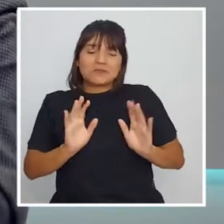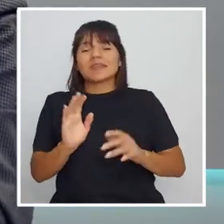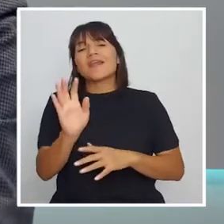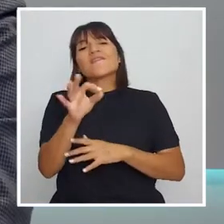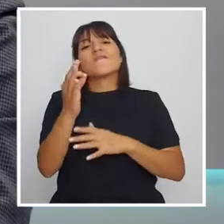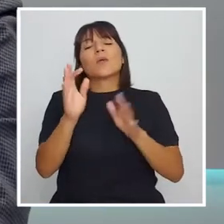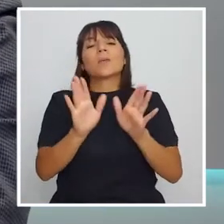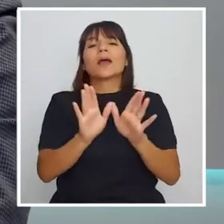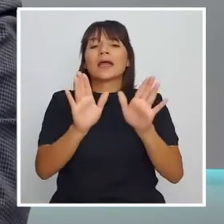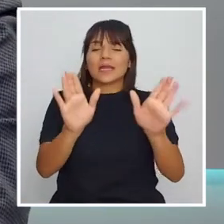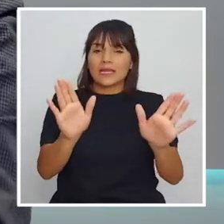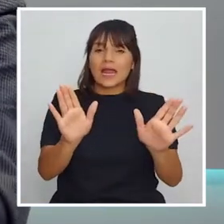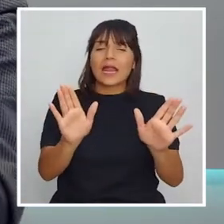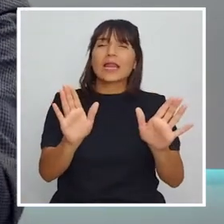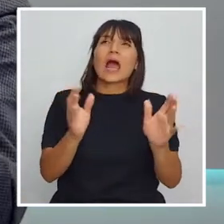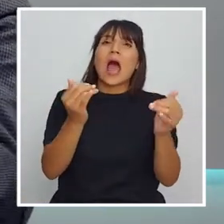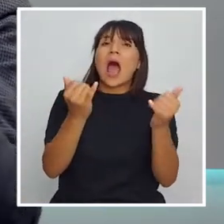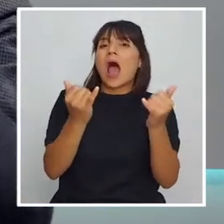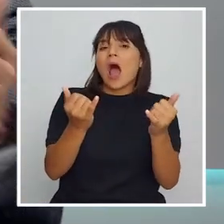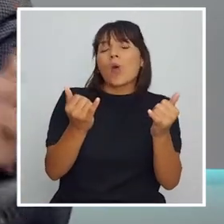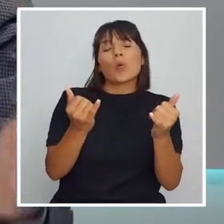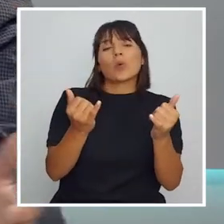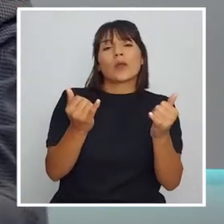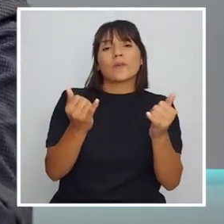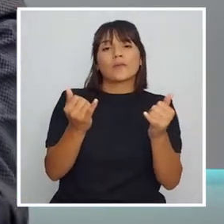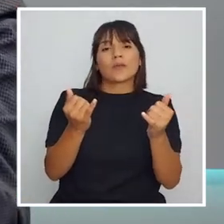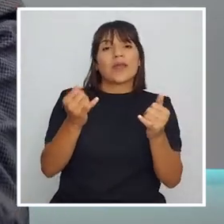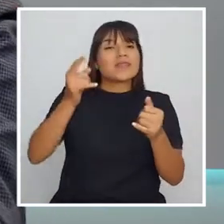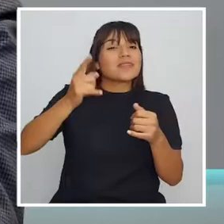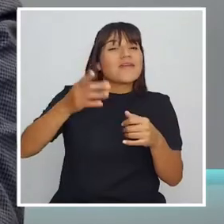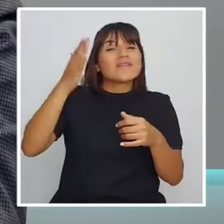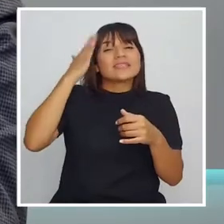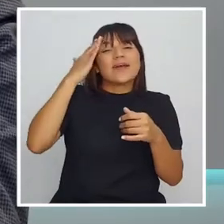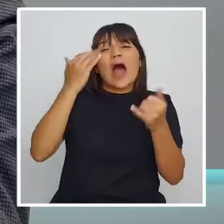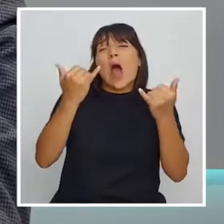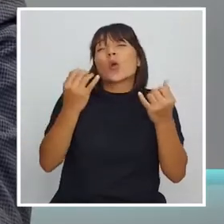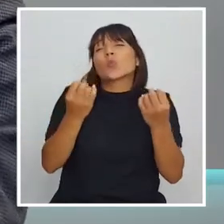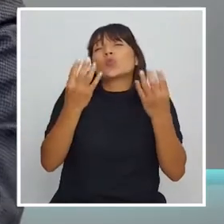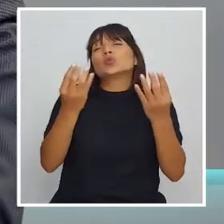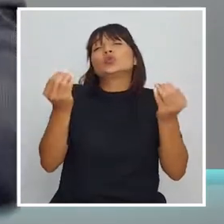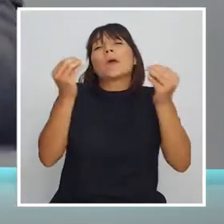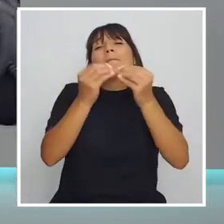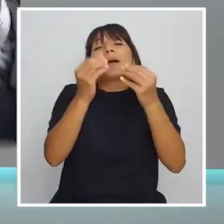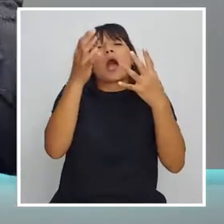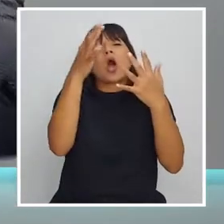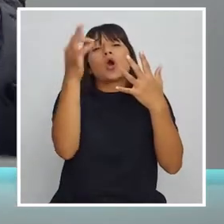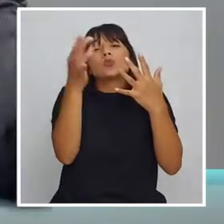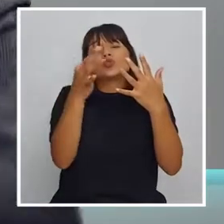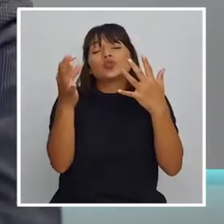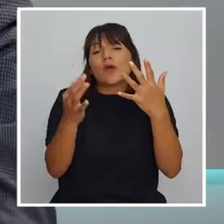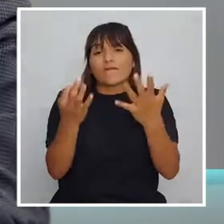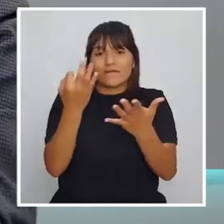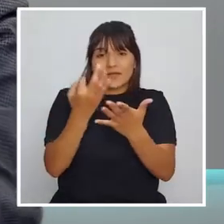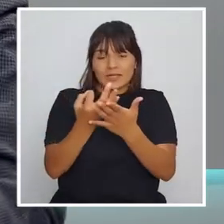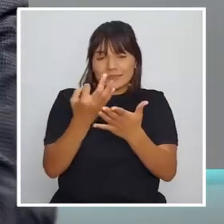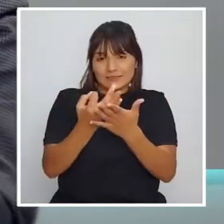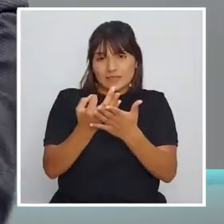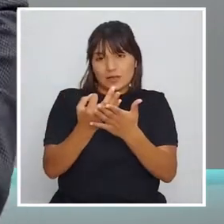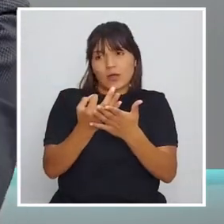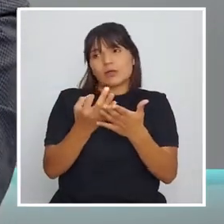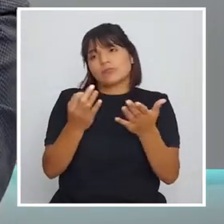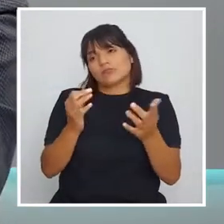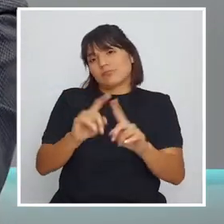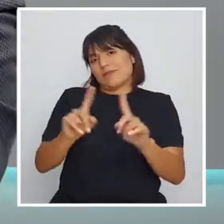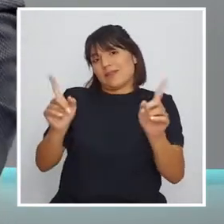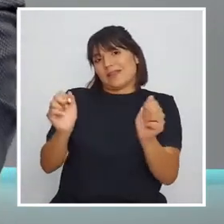en día tiene que partir de que hay mucho más variedad de instrumentos financieros. A diferencia de nuestros papás que tenían que apenas